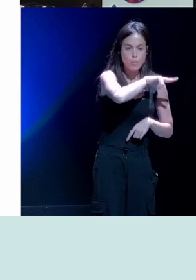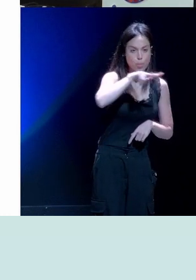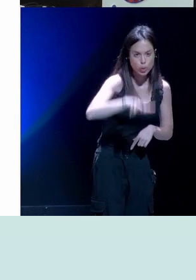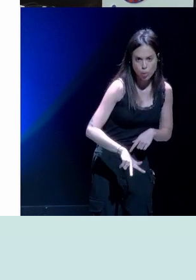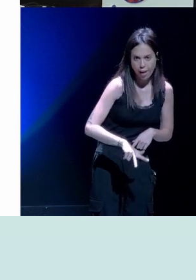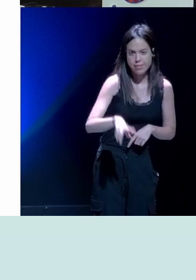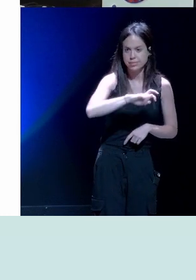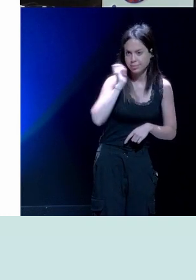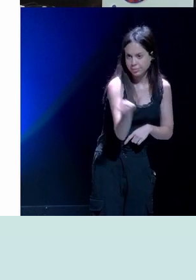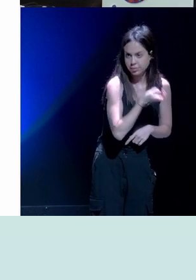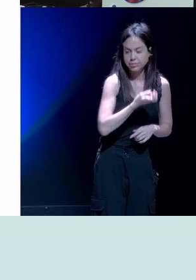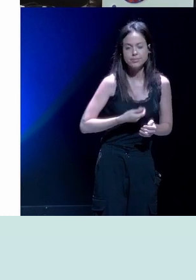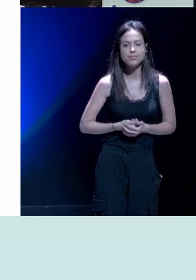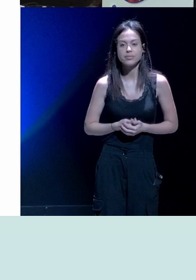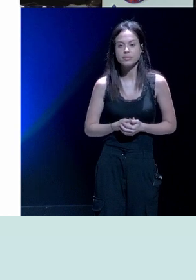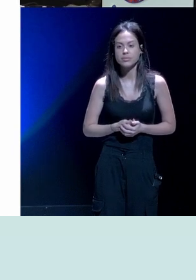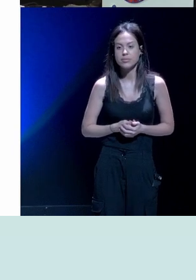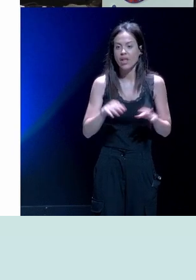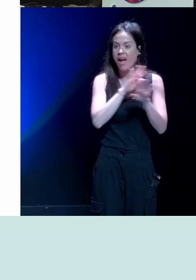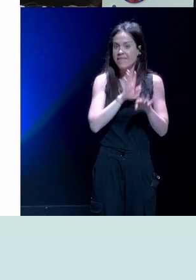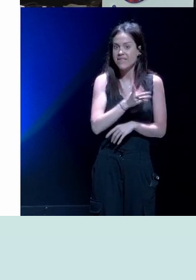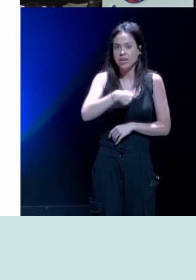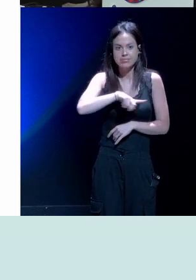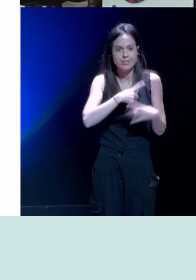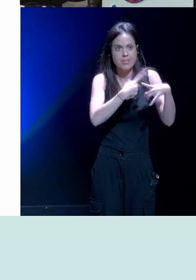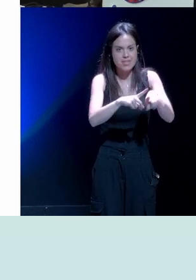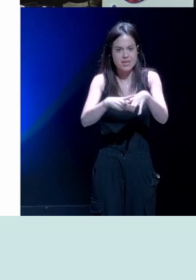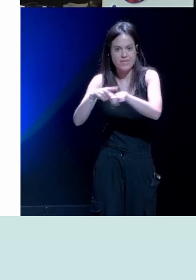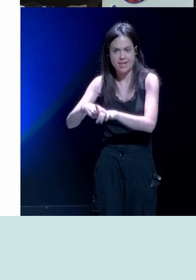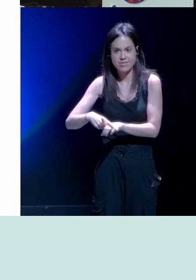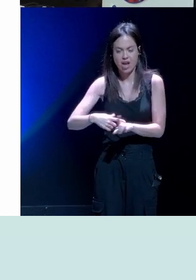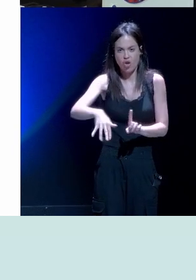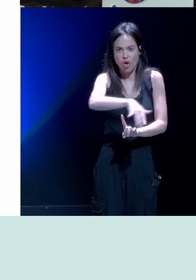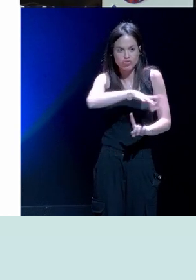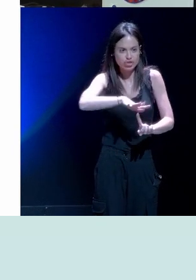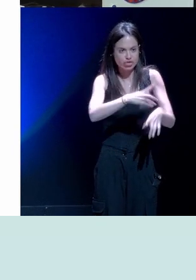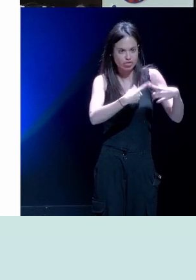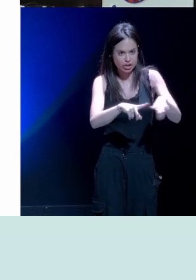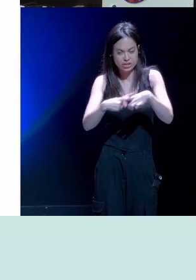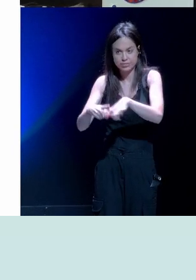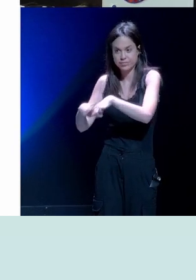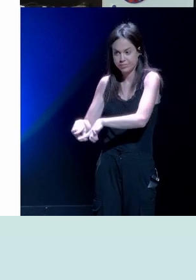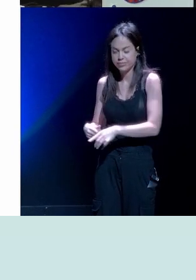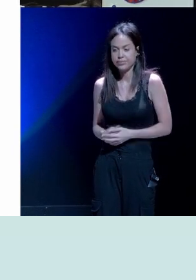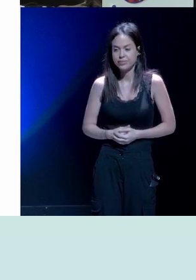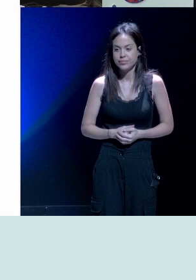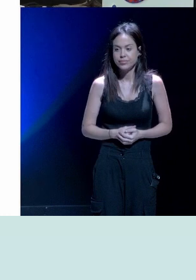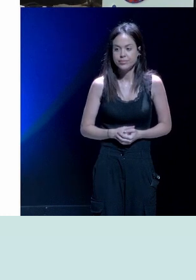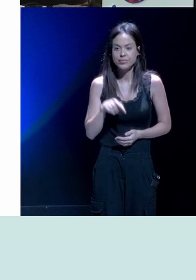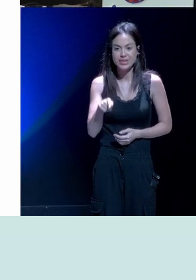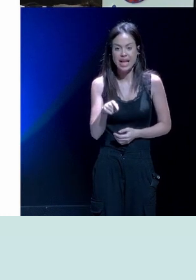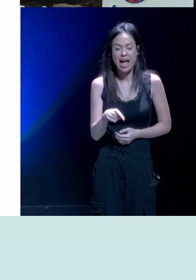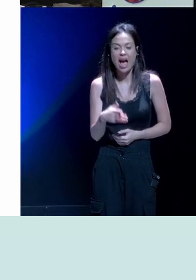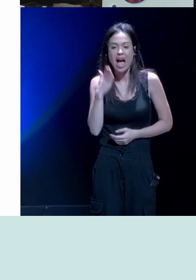Al fin y al cabo, también tenemos configuraciones que hay que tener en cuenta, lo que yo llamo los regímenes de